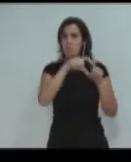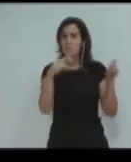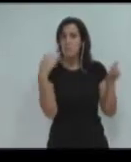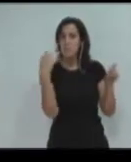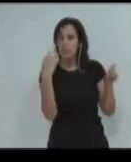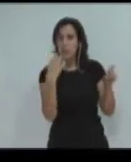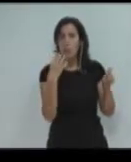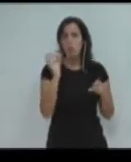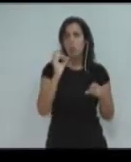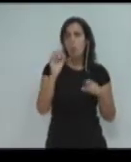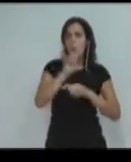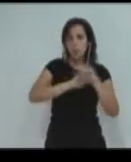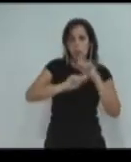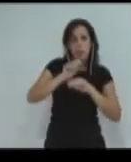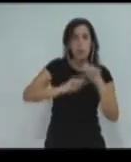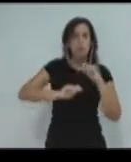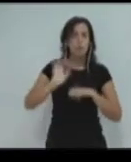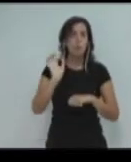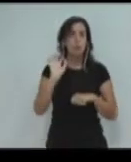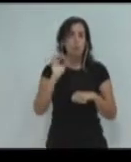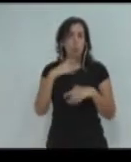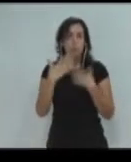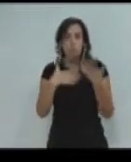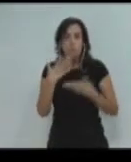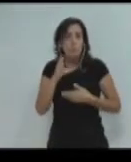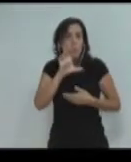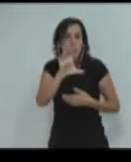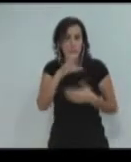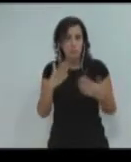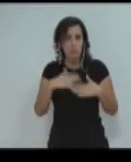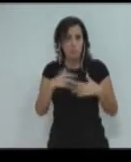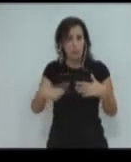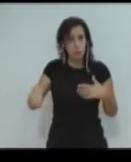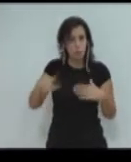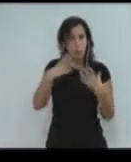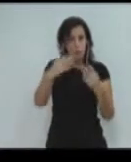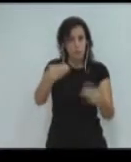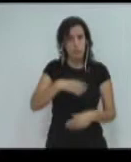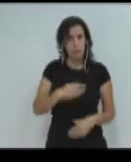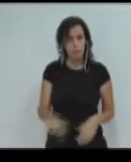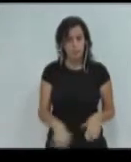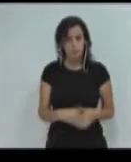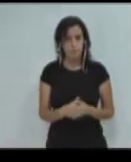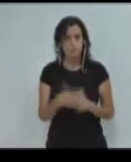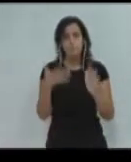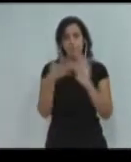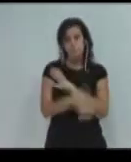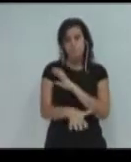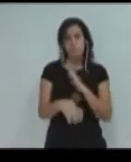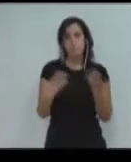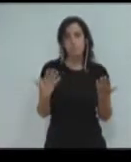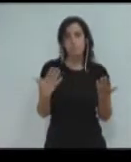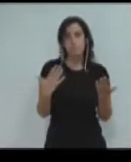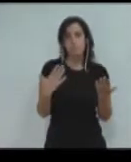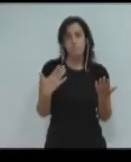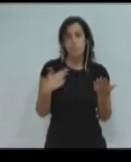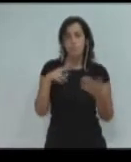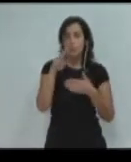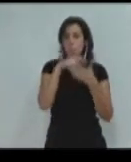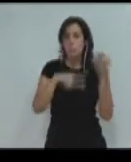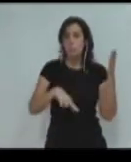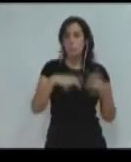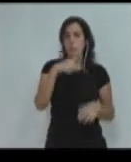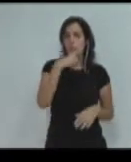de una asociación o dentro de un país en general, ¿no? Por lo cual los campos, efectivamente, me parece que la lectura